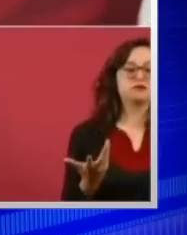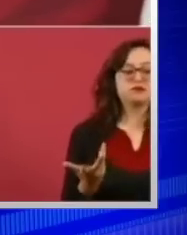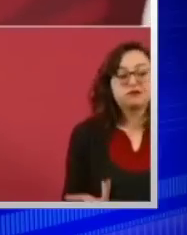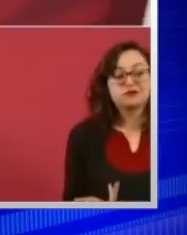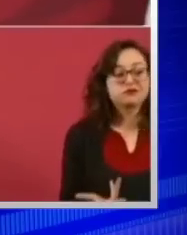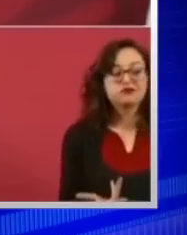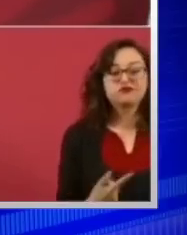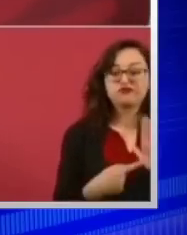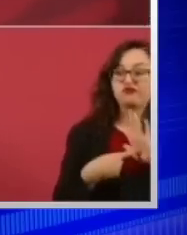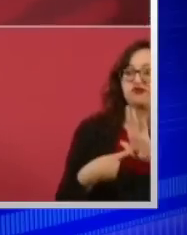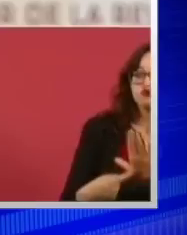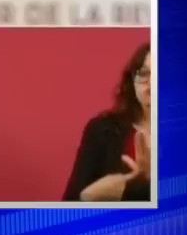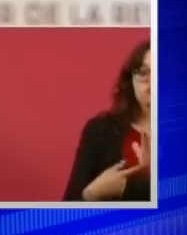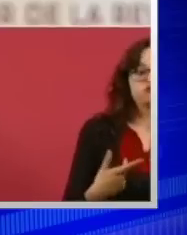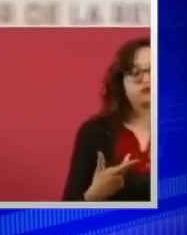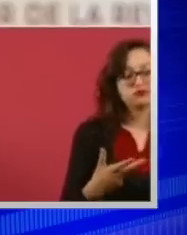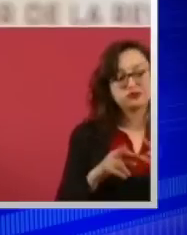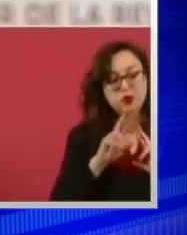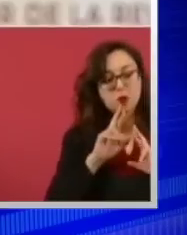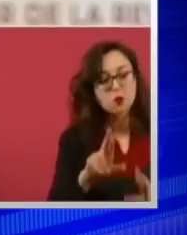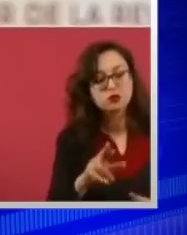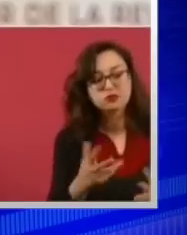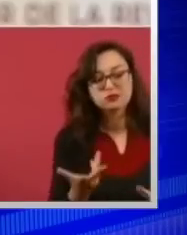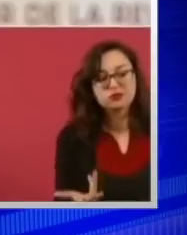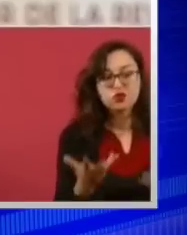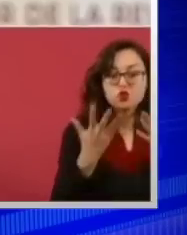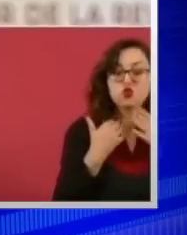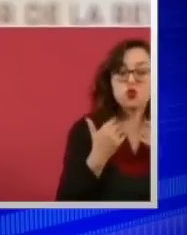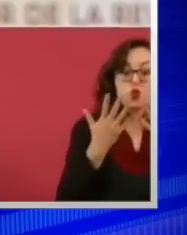hacer una reflexión análisis